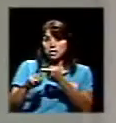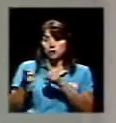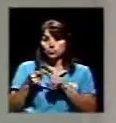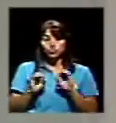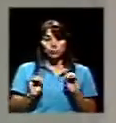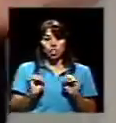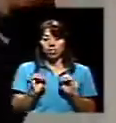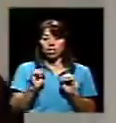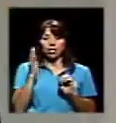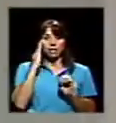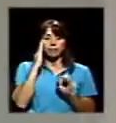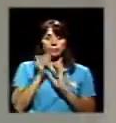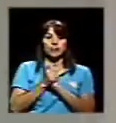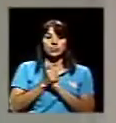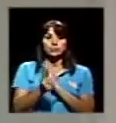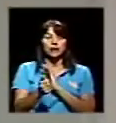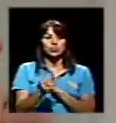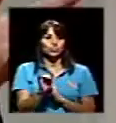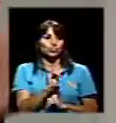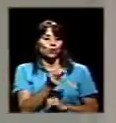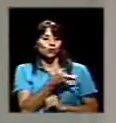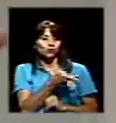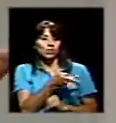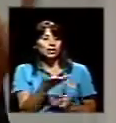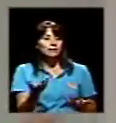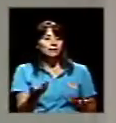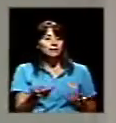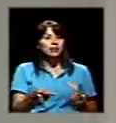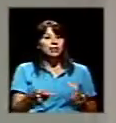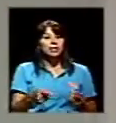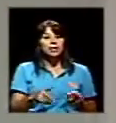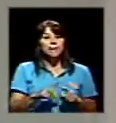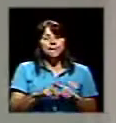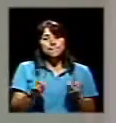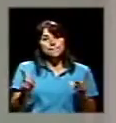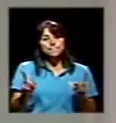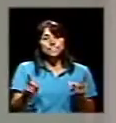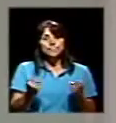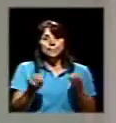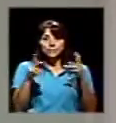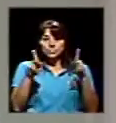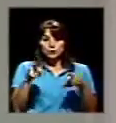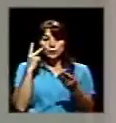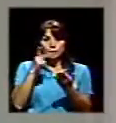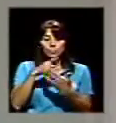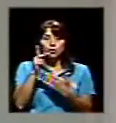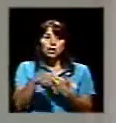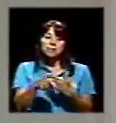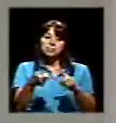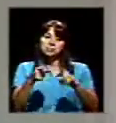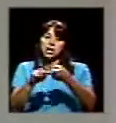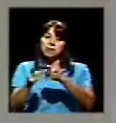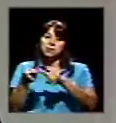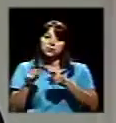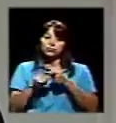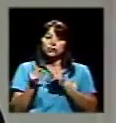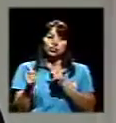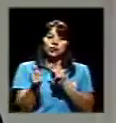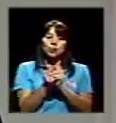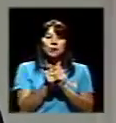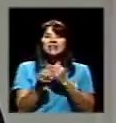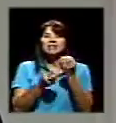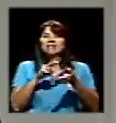expertos como ustedes dos en sus respectivos campos, sino que son amigos del canal que nos acompañan. ¿Qué es